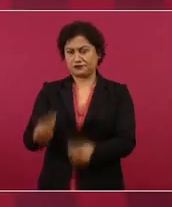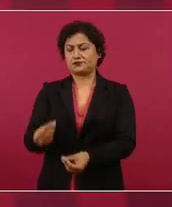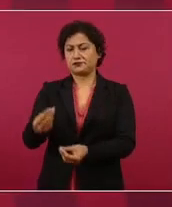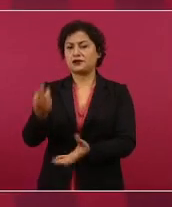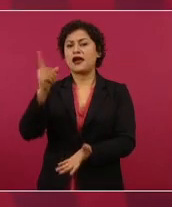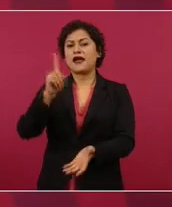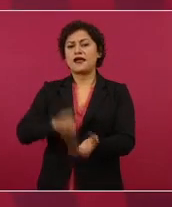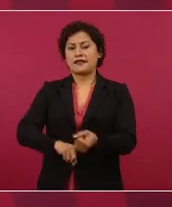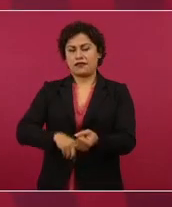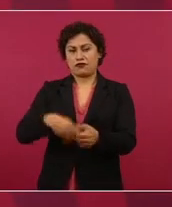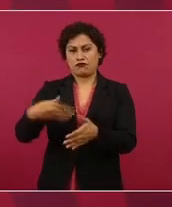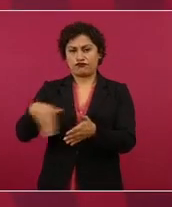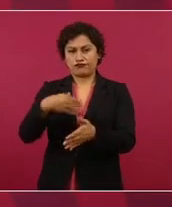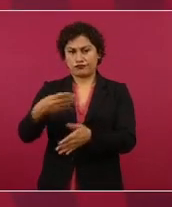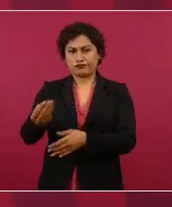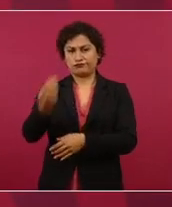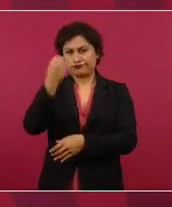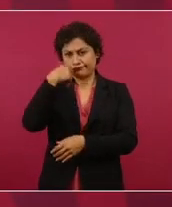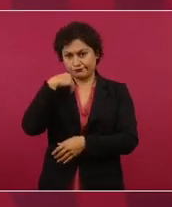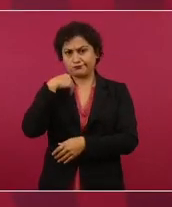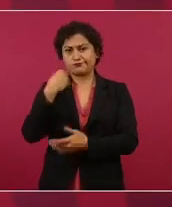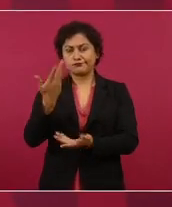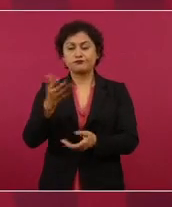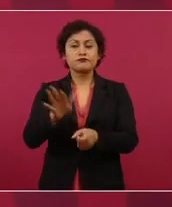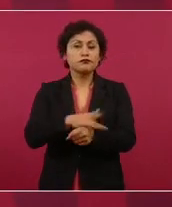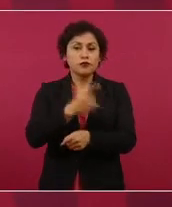porque pues el maíz es una planta